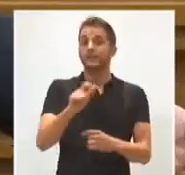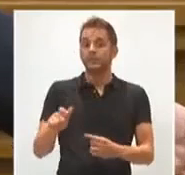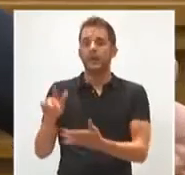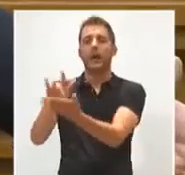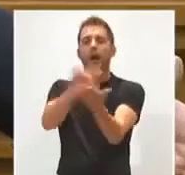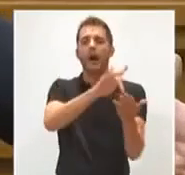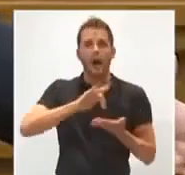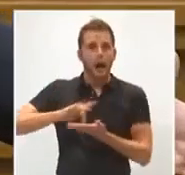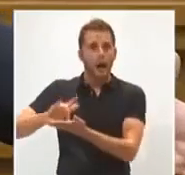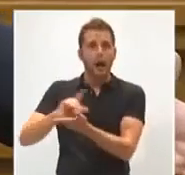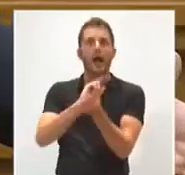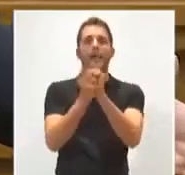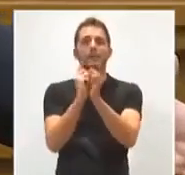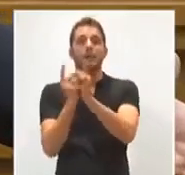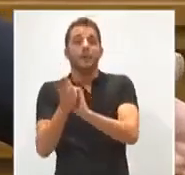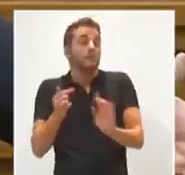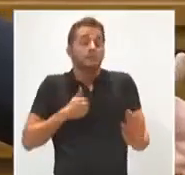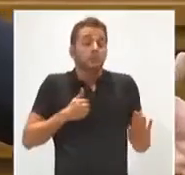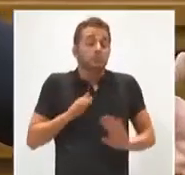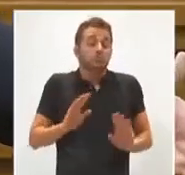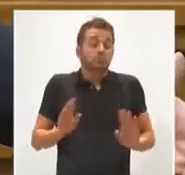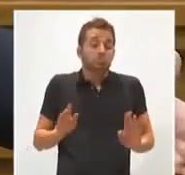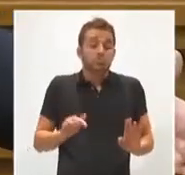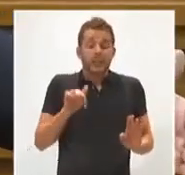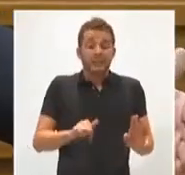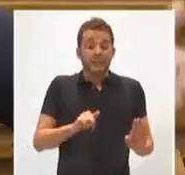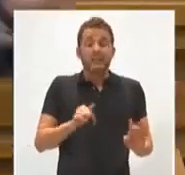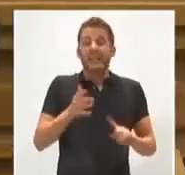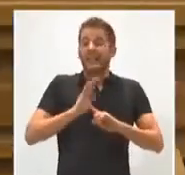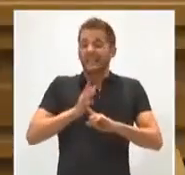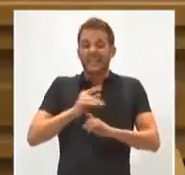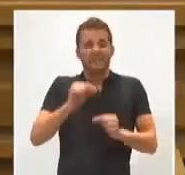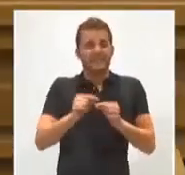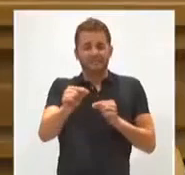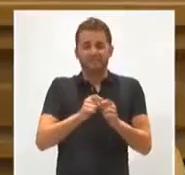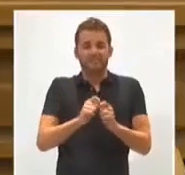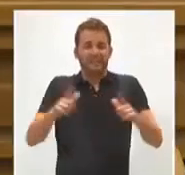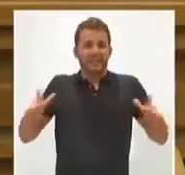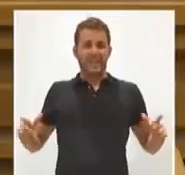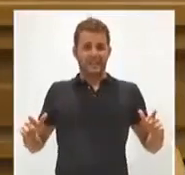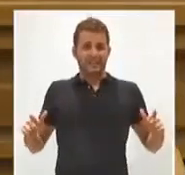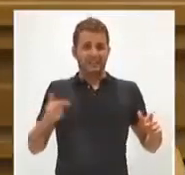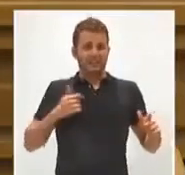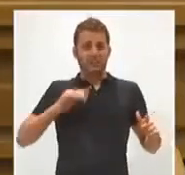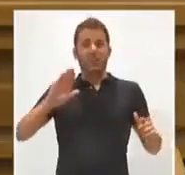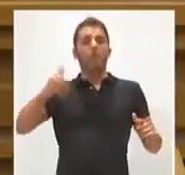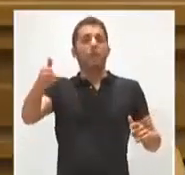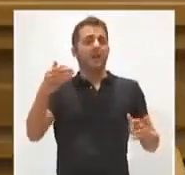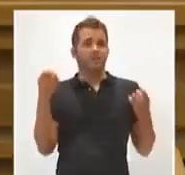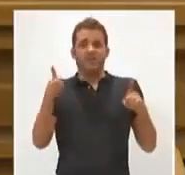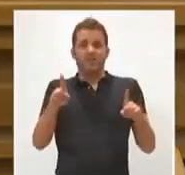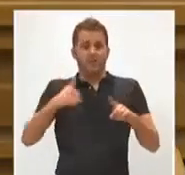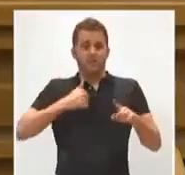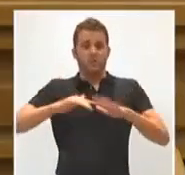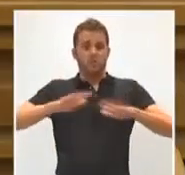yo la verdad es que no necesito moverme de sitio la región es tan grande que sin salir de ella ya me muevo mucho no tengo ningún problema en